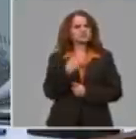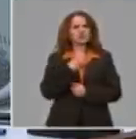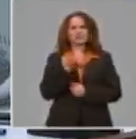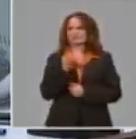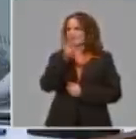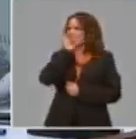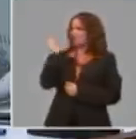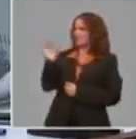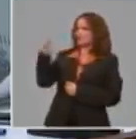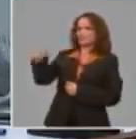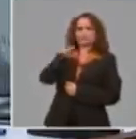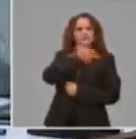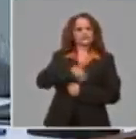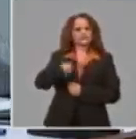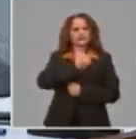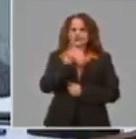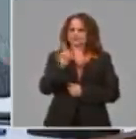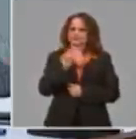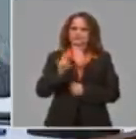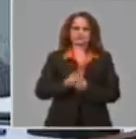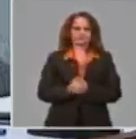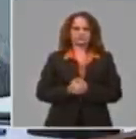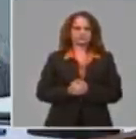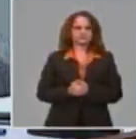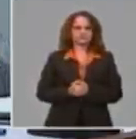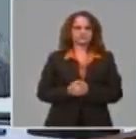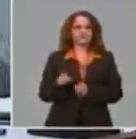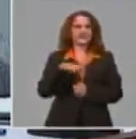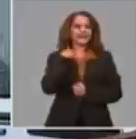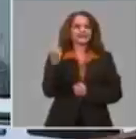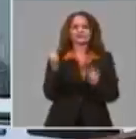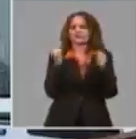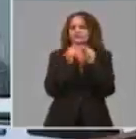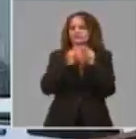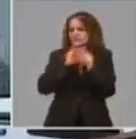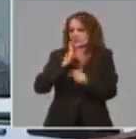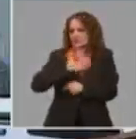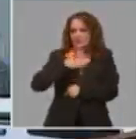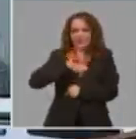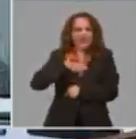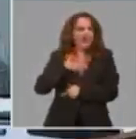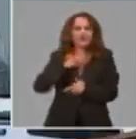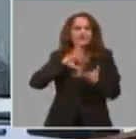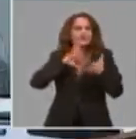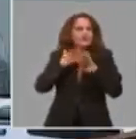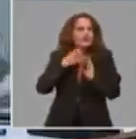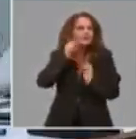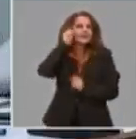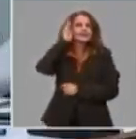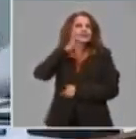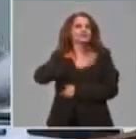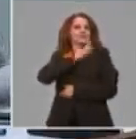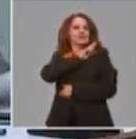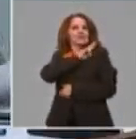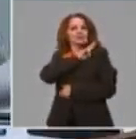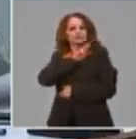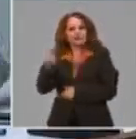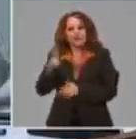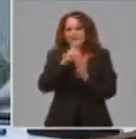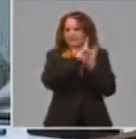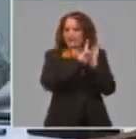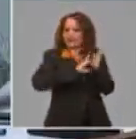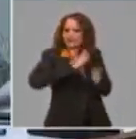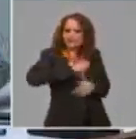sembrando el mismo proceso entre en contradicción con nuestras convicciones con la convicción de la revolución con el adn que agrede la